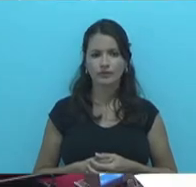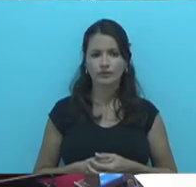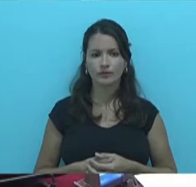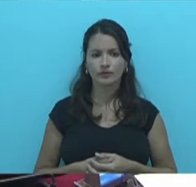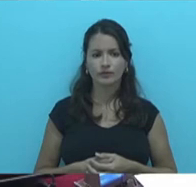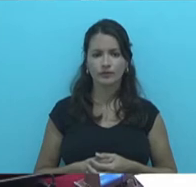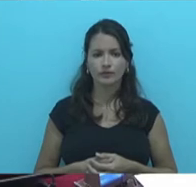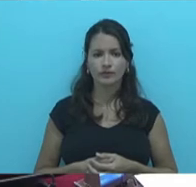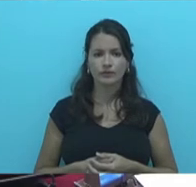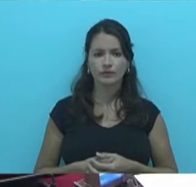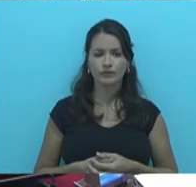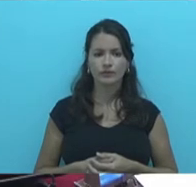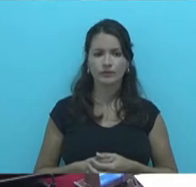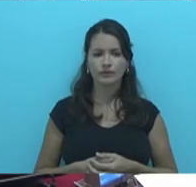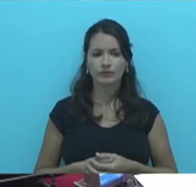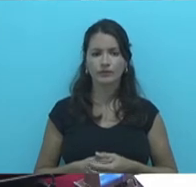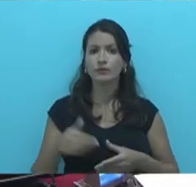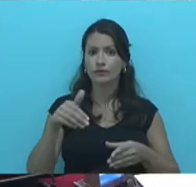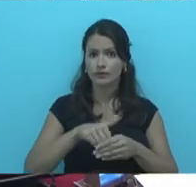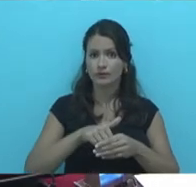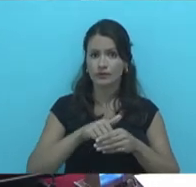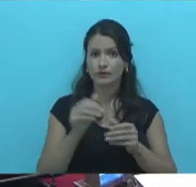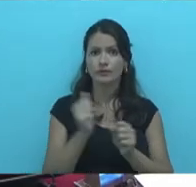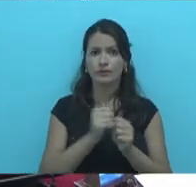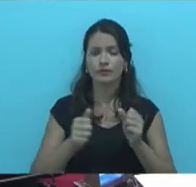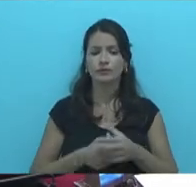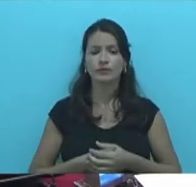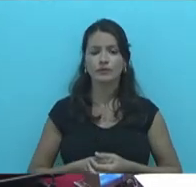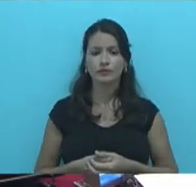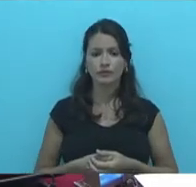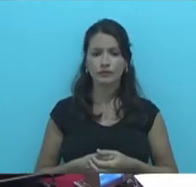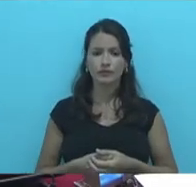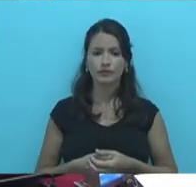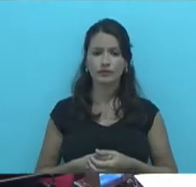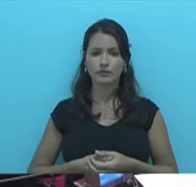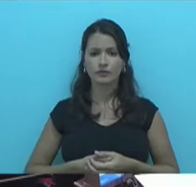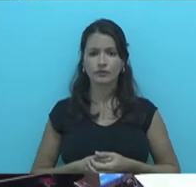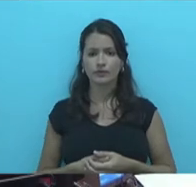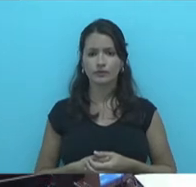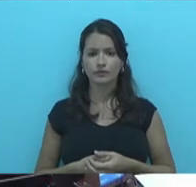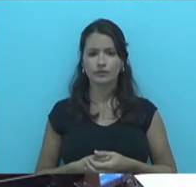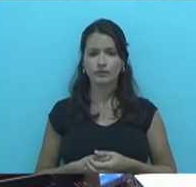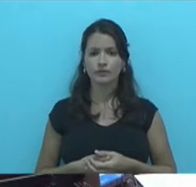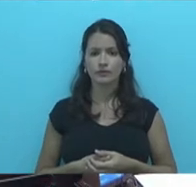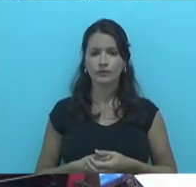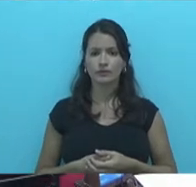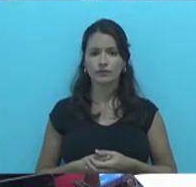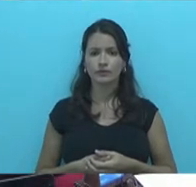A votación el tratamiento sobre tablas, aprobado. A votación el proyecto, aprobado. ¿Qué otra cosa tenemos?